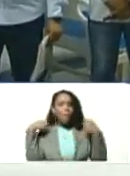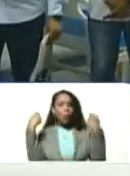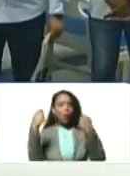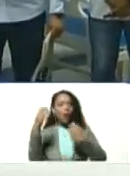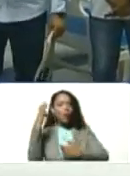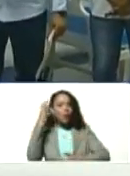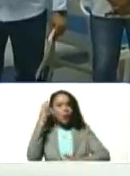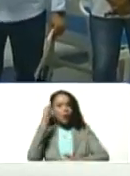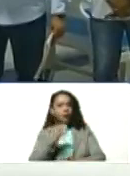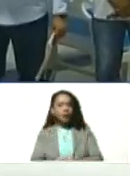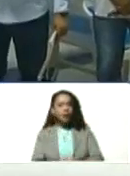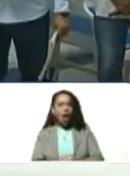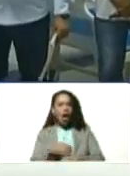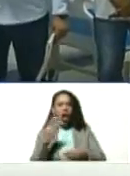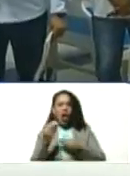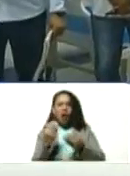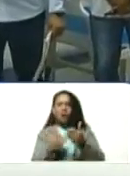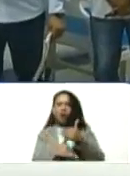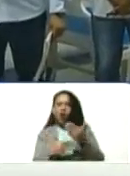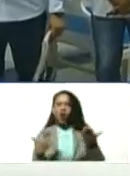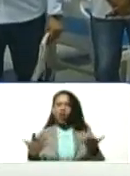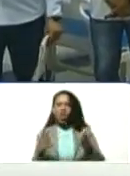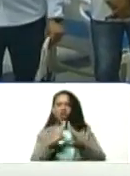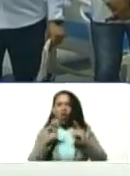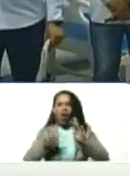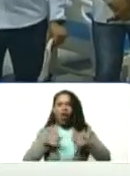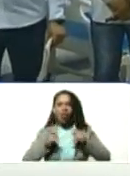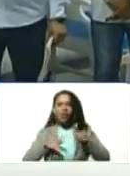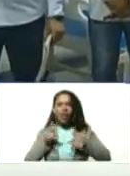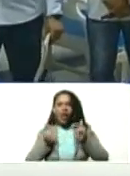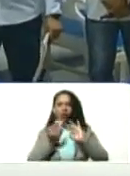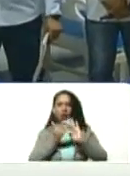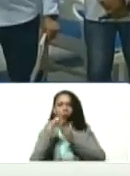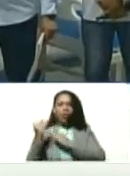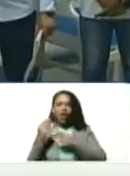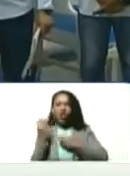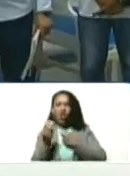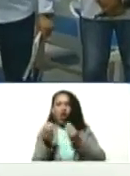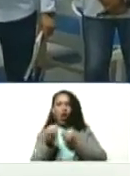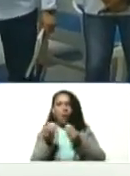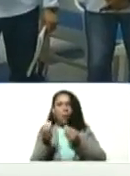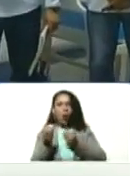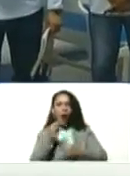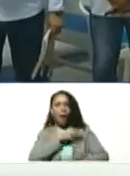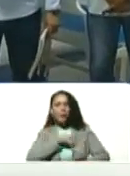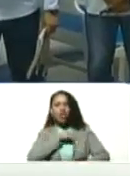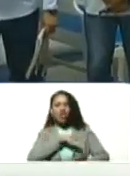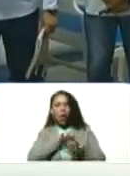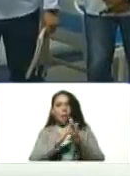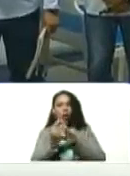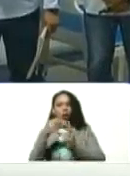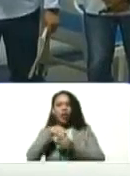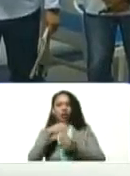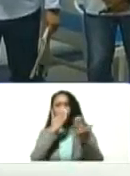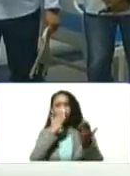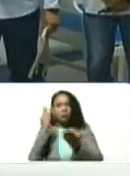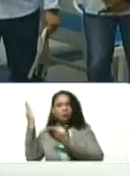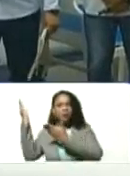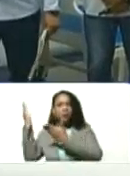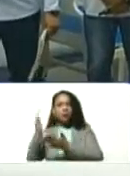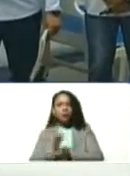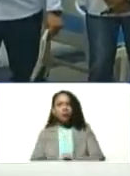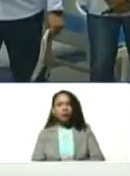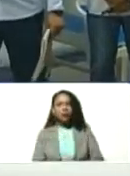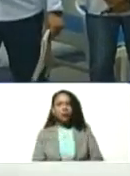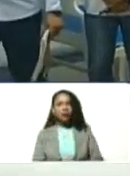Clar, ¿cómo va toda la actividad de los bricomiles? ¿Cómo va la misión Barrio Adentro? Adelante.